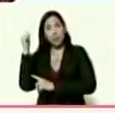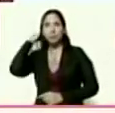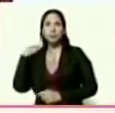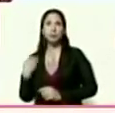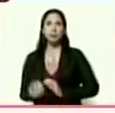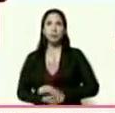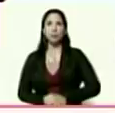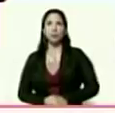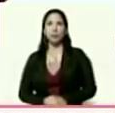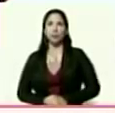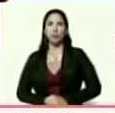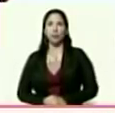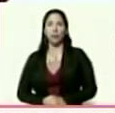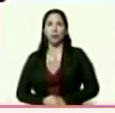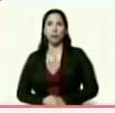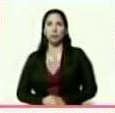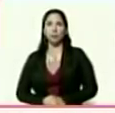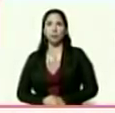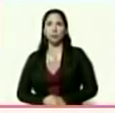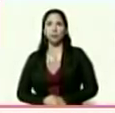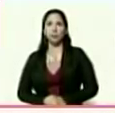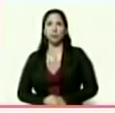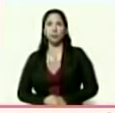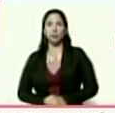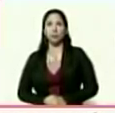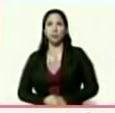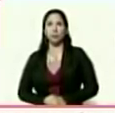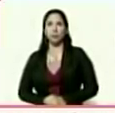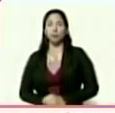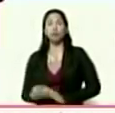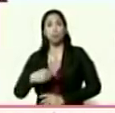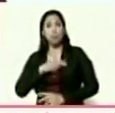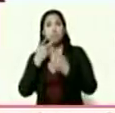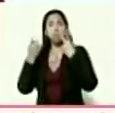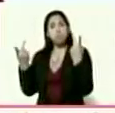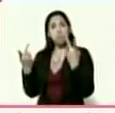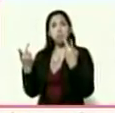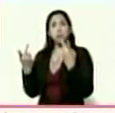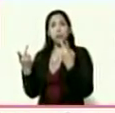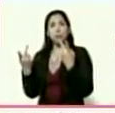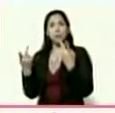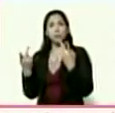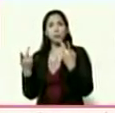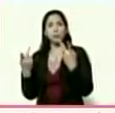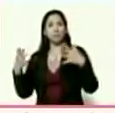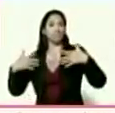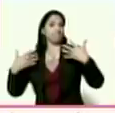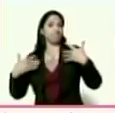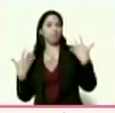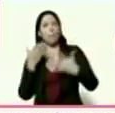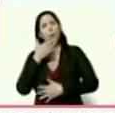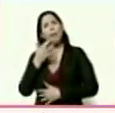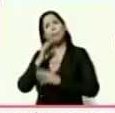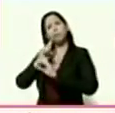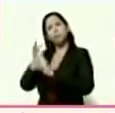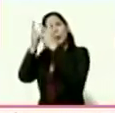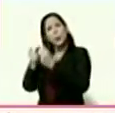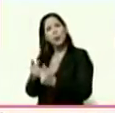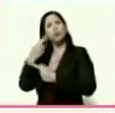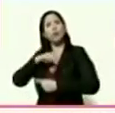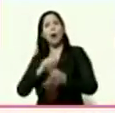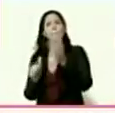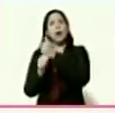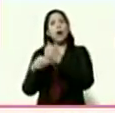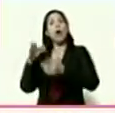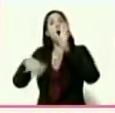a la militancia quien, y debemos manifestar nuestra alegría por los resultados que encontramos en